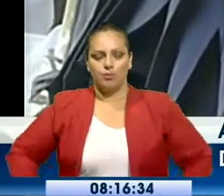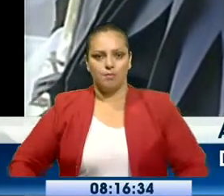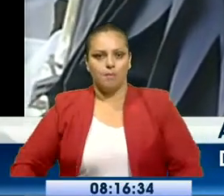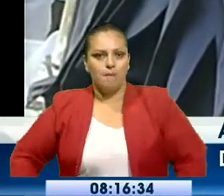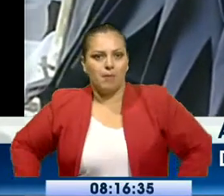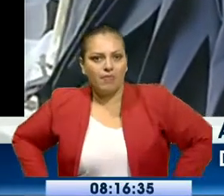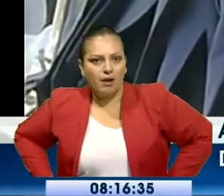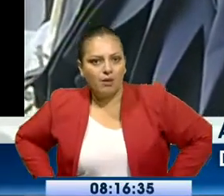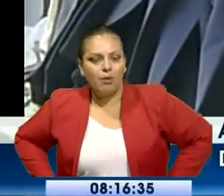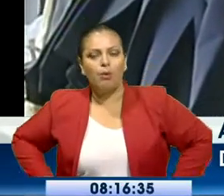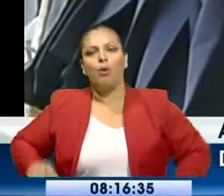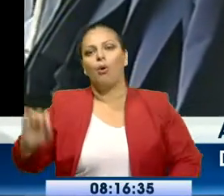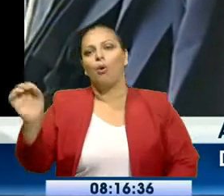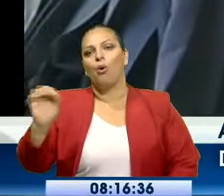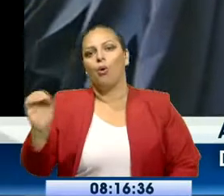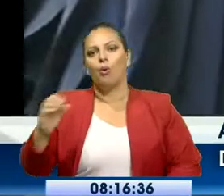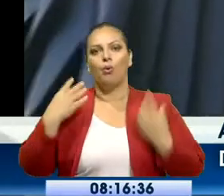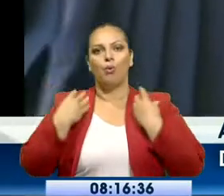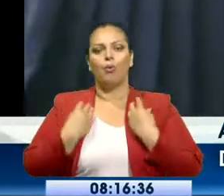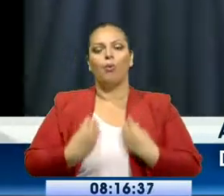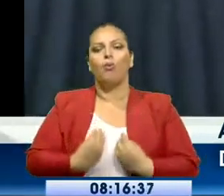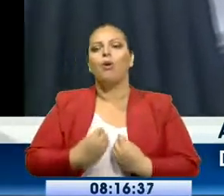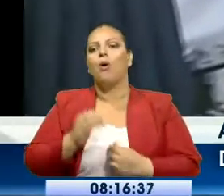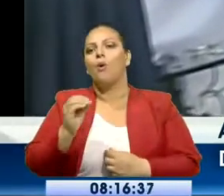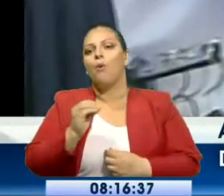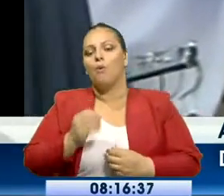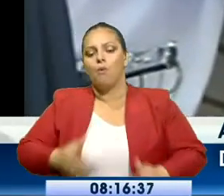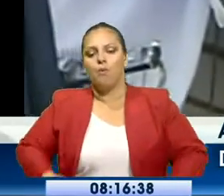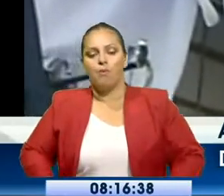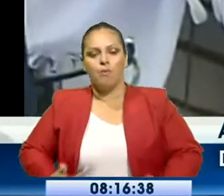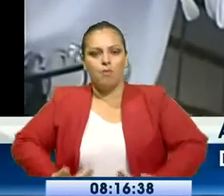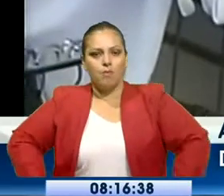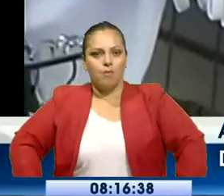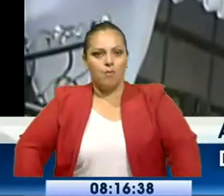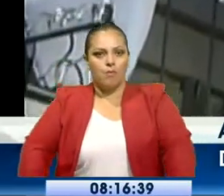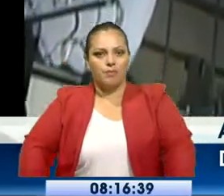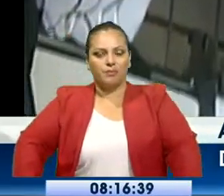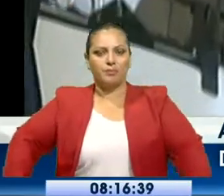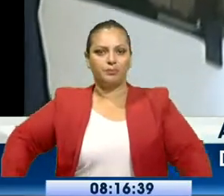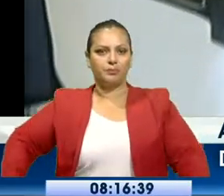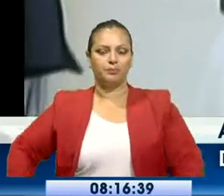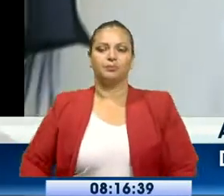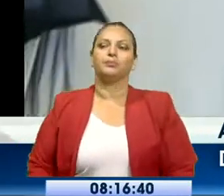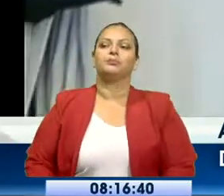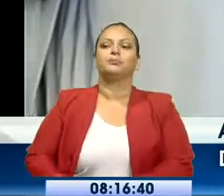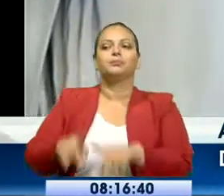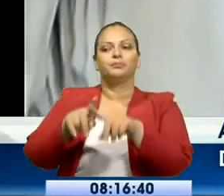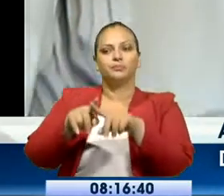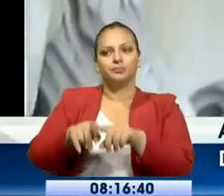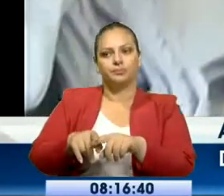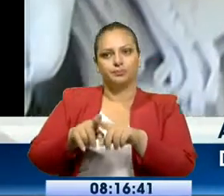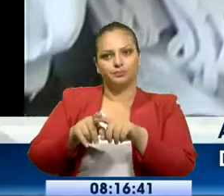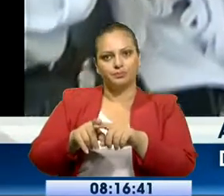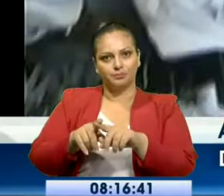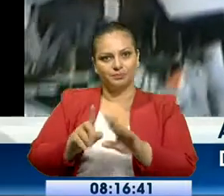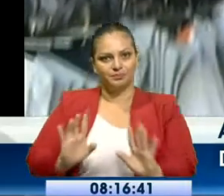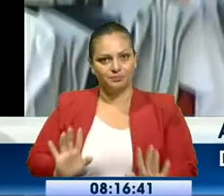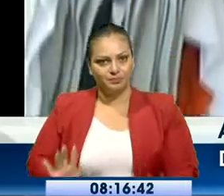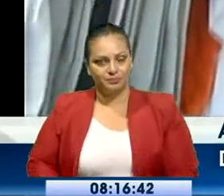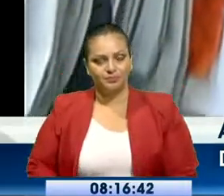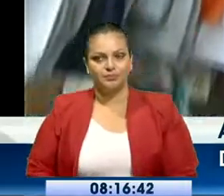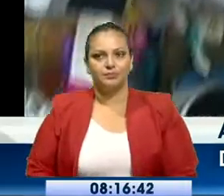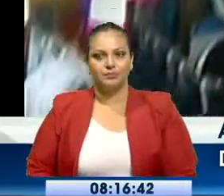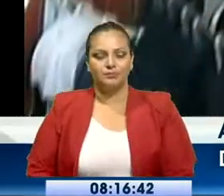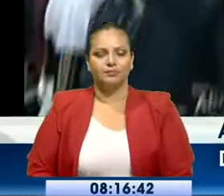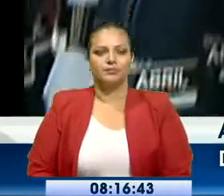las calles que son según la estalla no es según quien vean ahí dice no éste le cobró un dólar y tomas 50 aceptado más